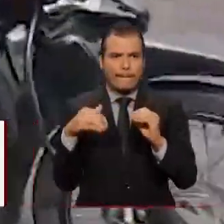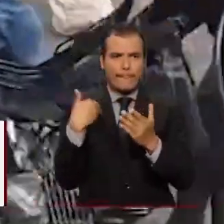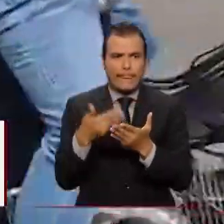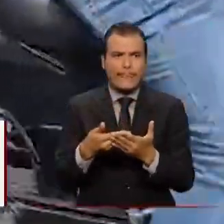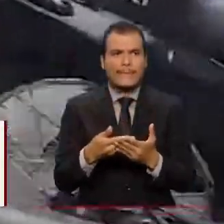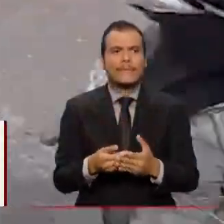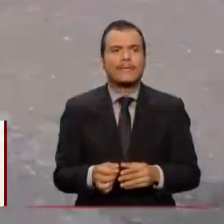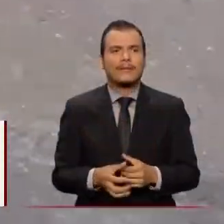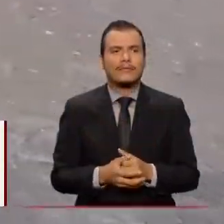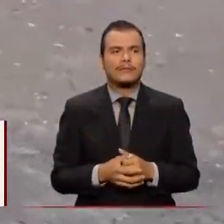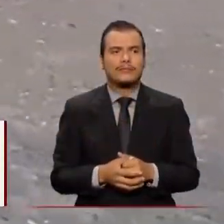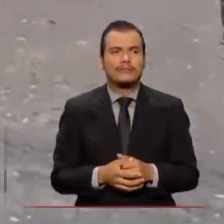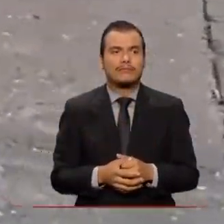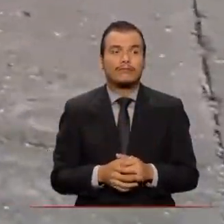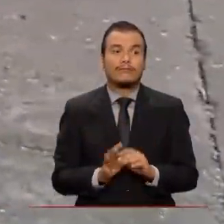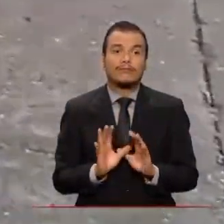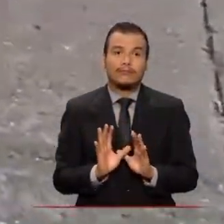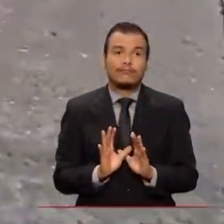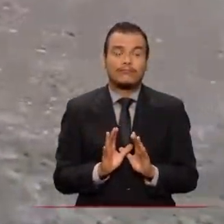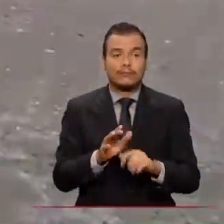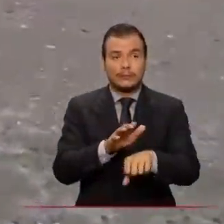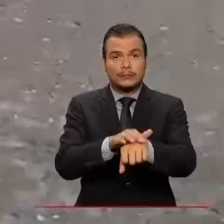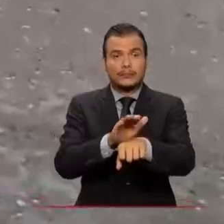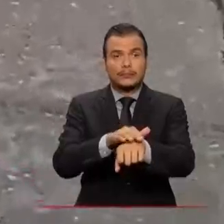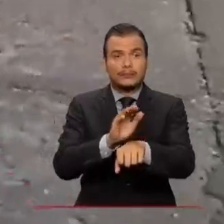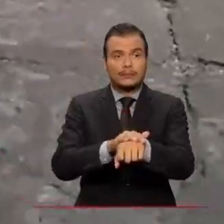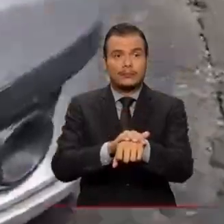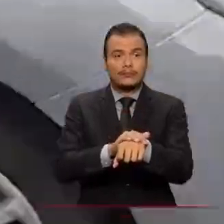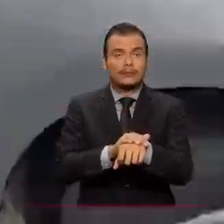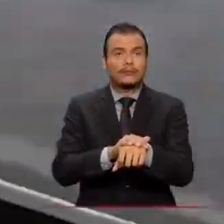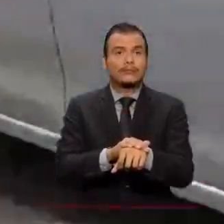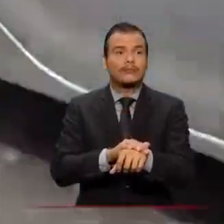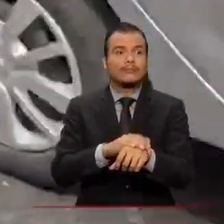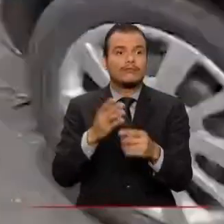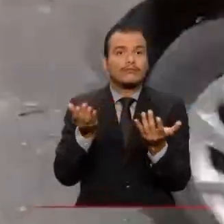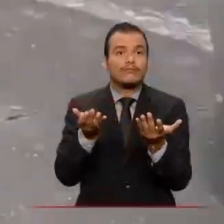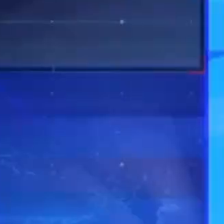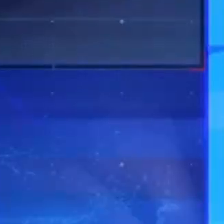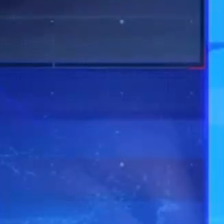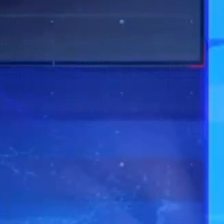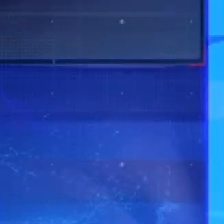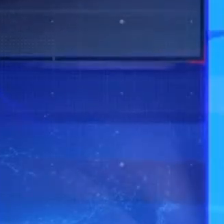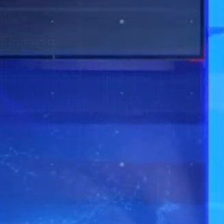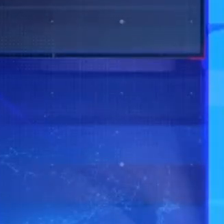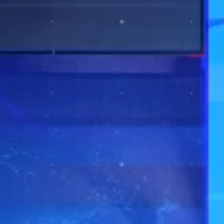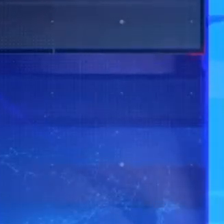oficial sobre el caso. Eso sí, anuncian que ya están investigando lo ocurrido.